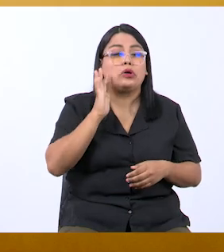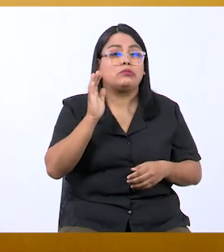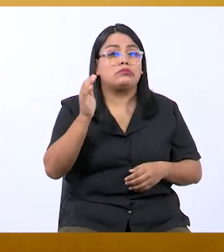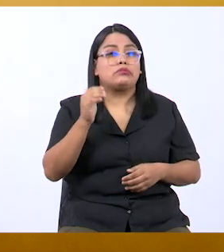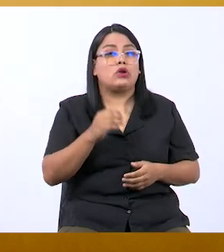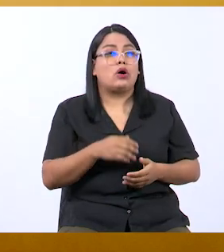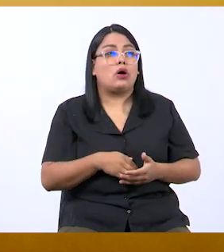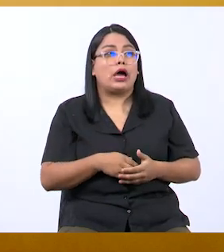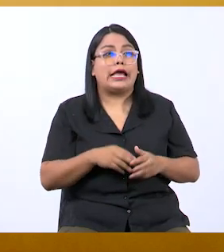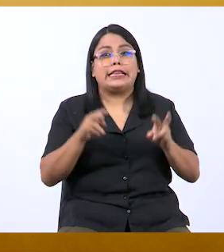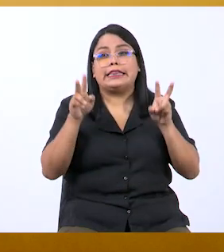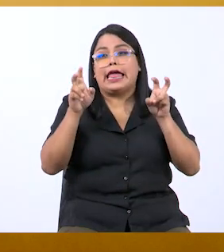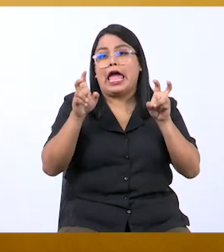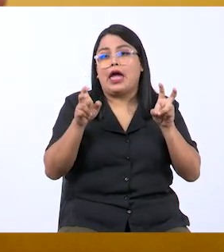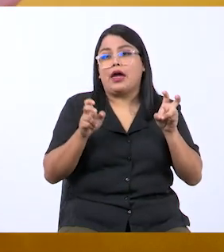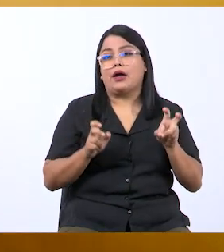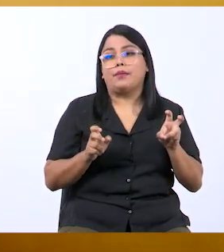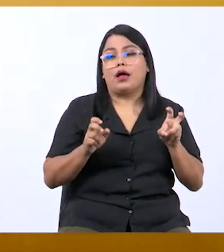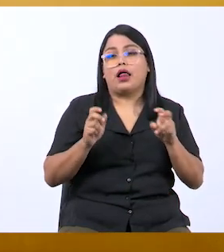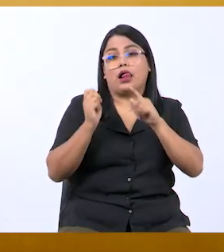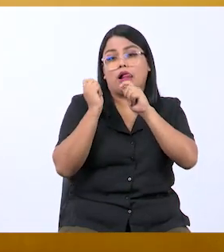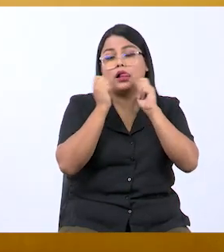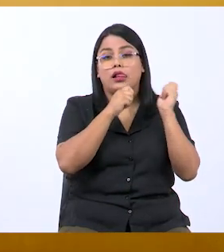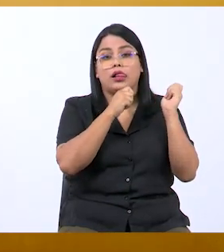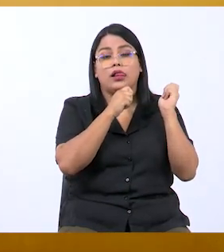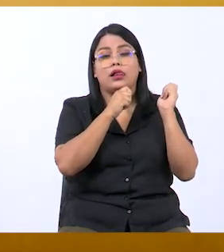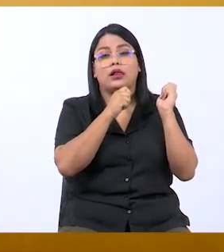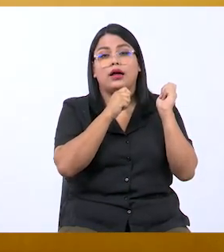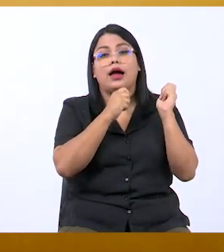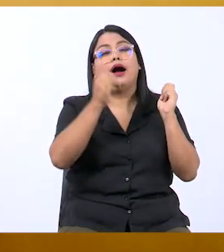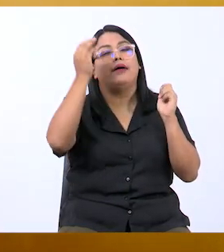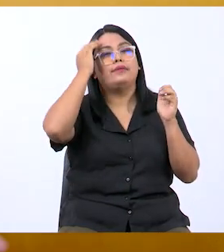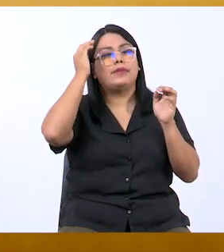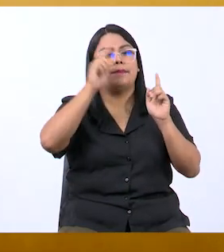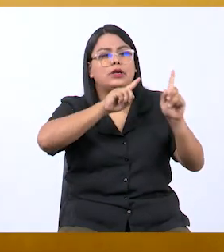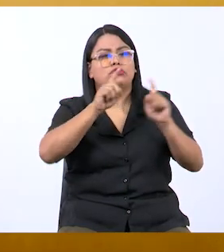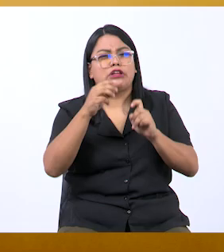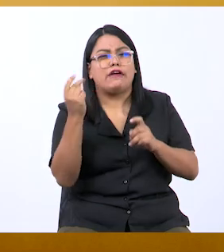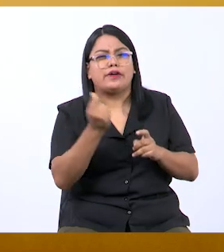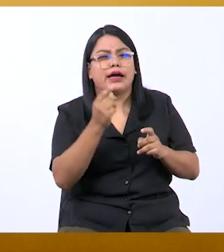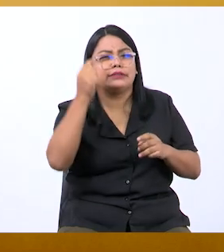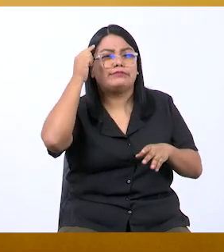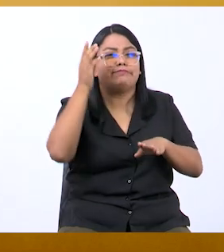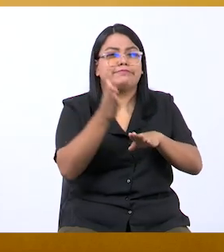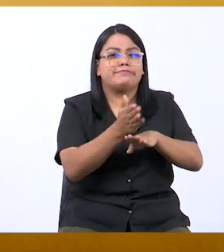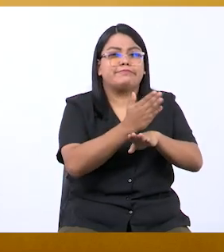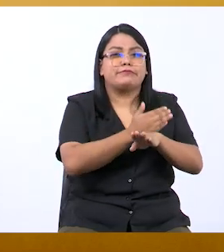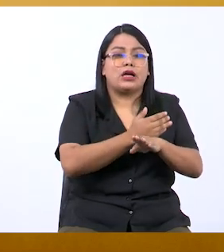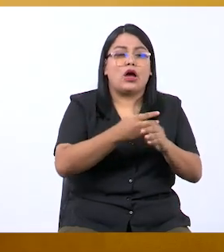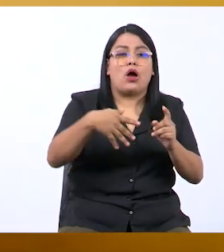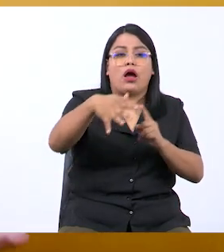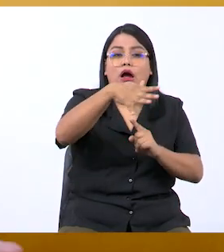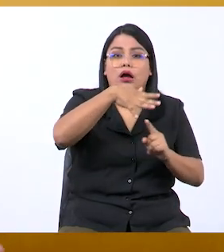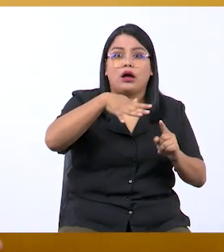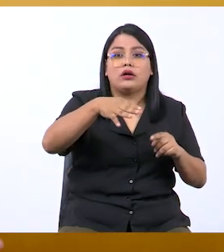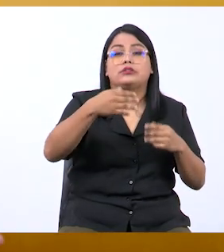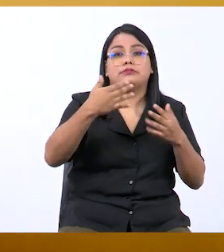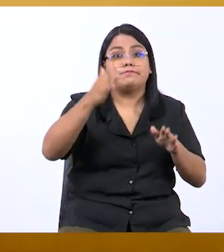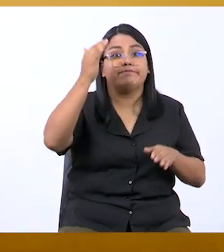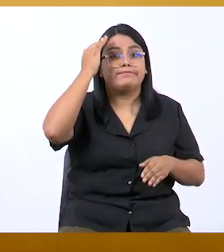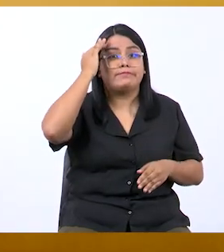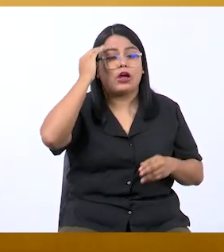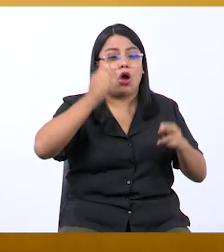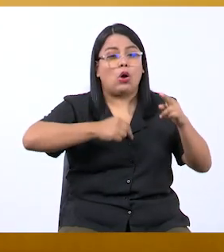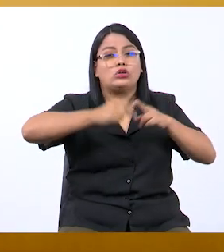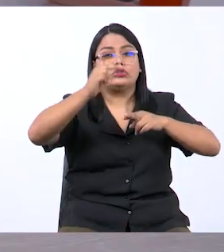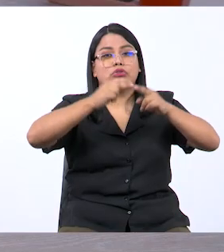estamos conociendo el tema de la carta, vamos a comenzar con preguntas sencillas en la anticipación, contextualizando al niño. En